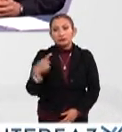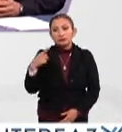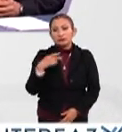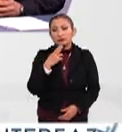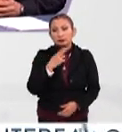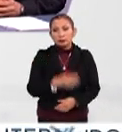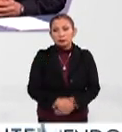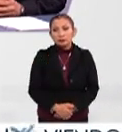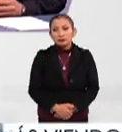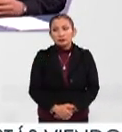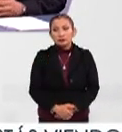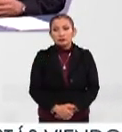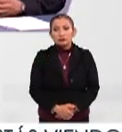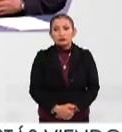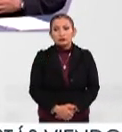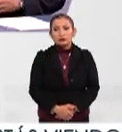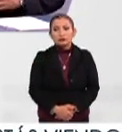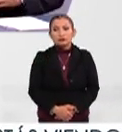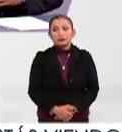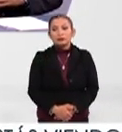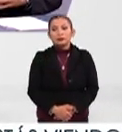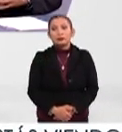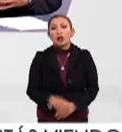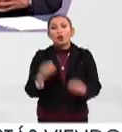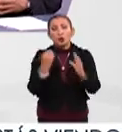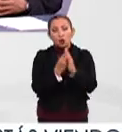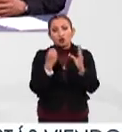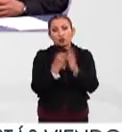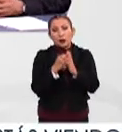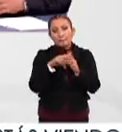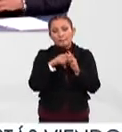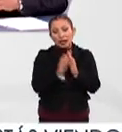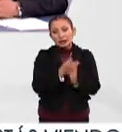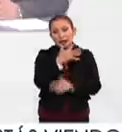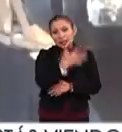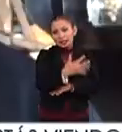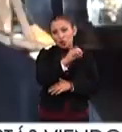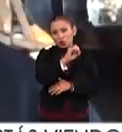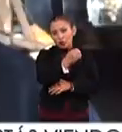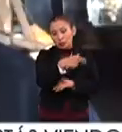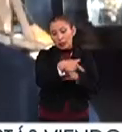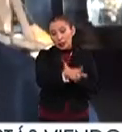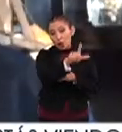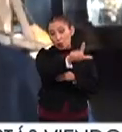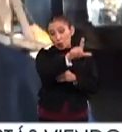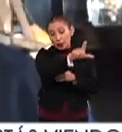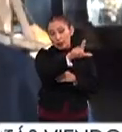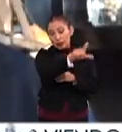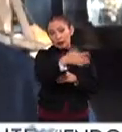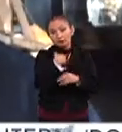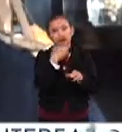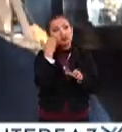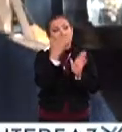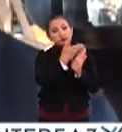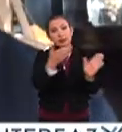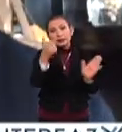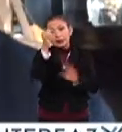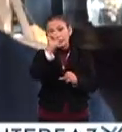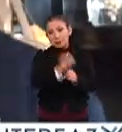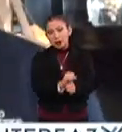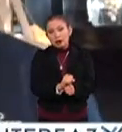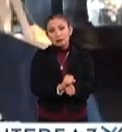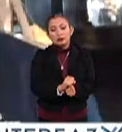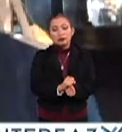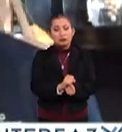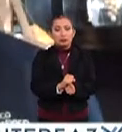usuarios que se inscriban. Claro, el curso inicia el 15 de octubre, el próximo lunes. Tiene una duración de 6